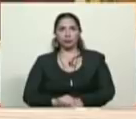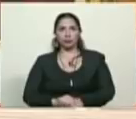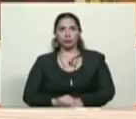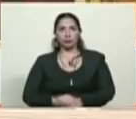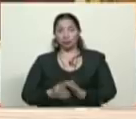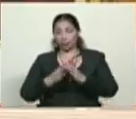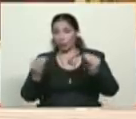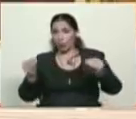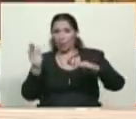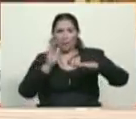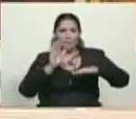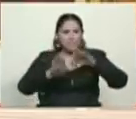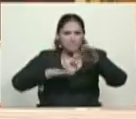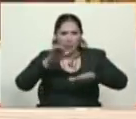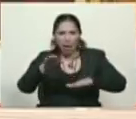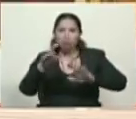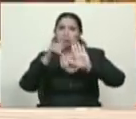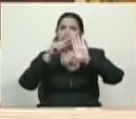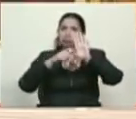Todos esos pasos se cumplieron.